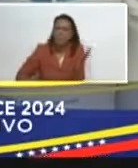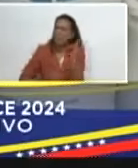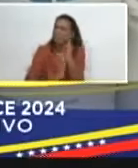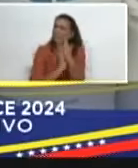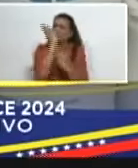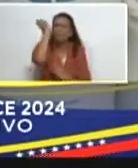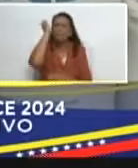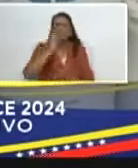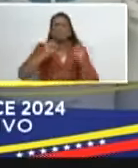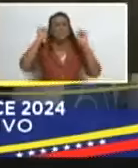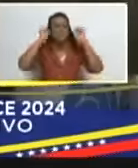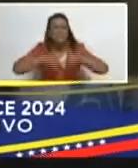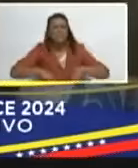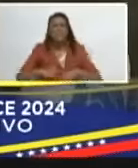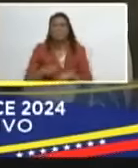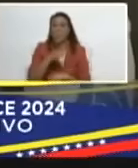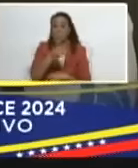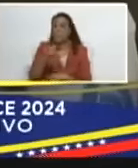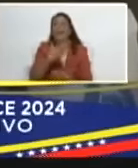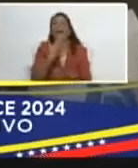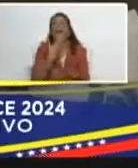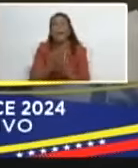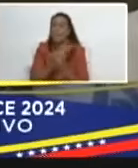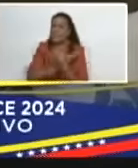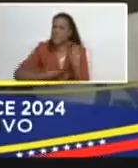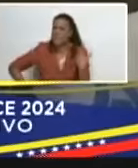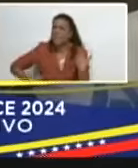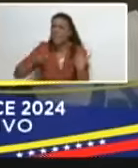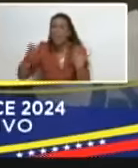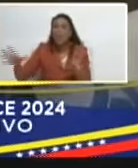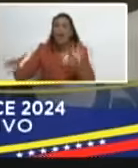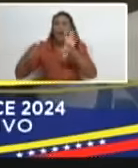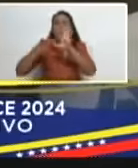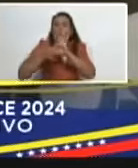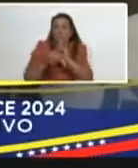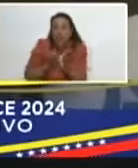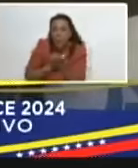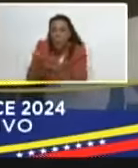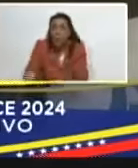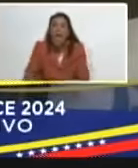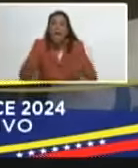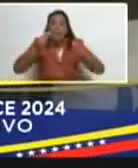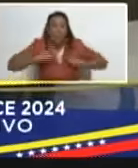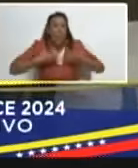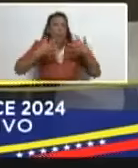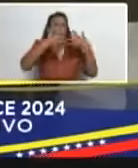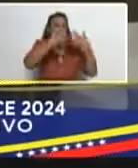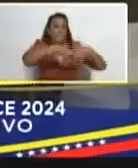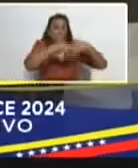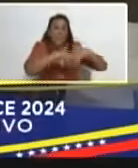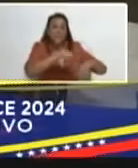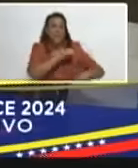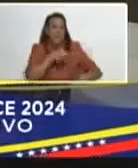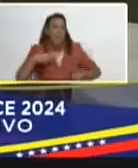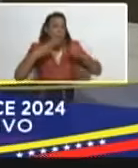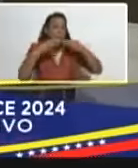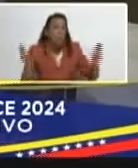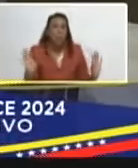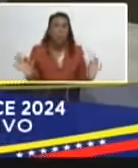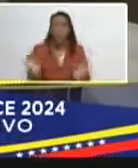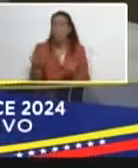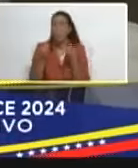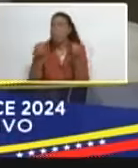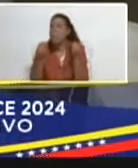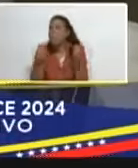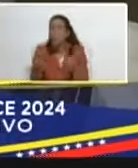adelante, gracias, hermano presidente, porque de verdad, sin usted y la confianza que usted le ha brindado a todo el sistema productivo, esto no fuera posible. Hay que